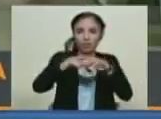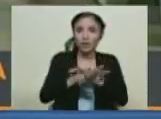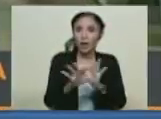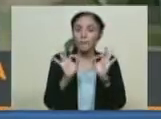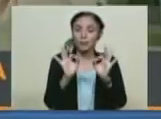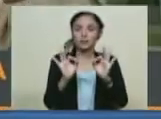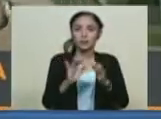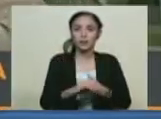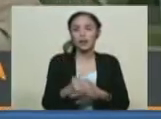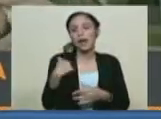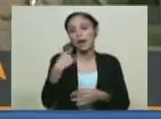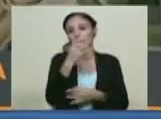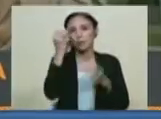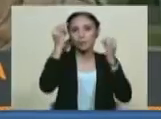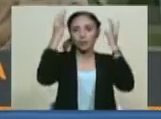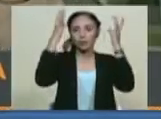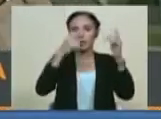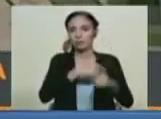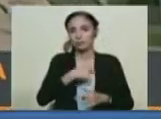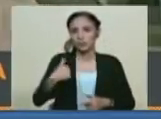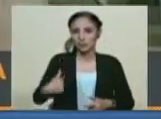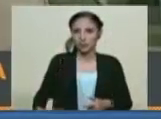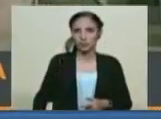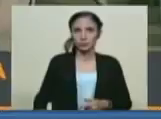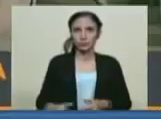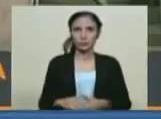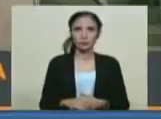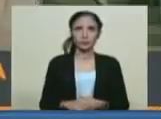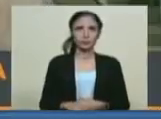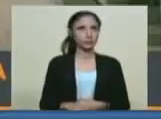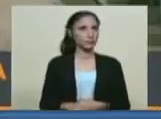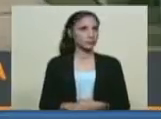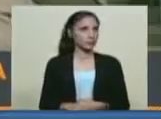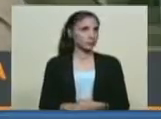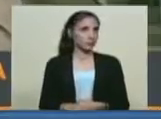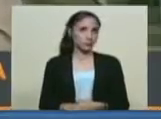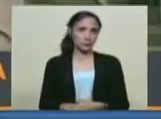especiales creadas por los chinos. Los chinos crean mucho,